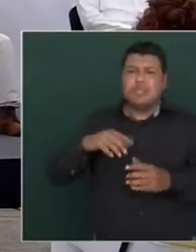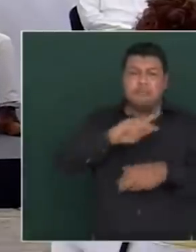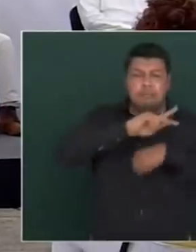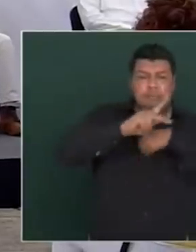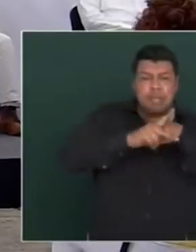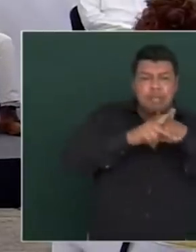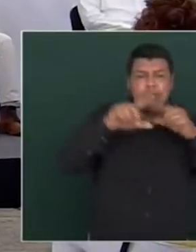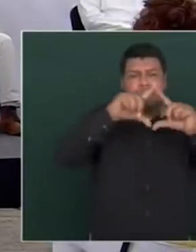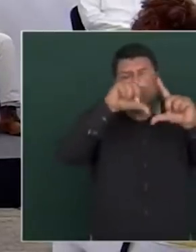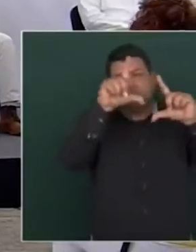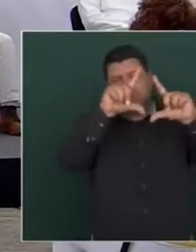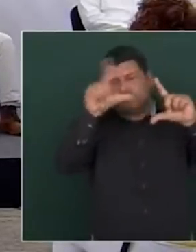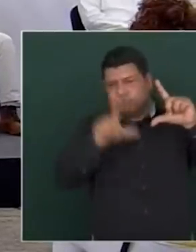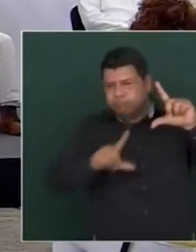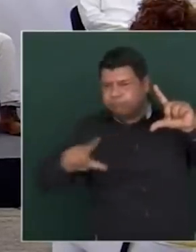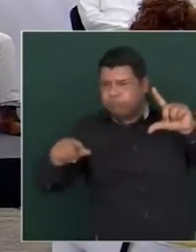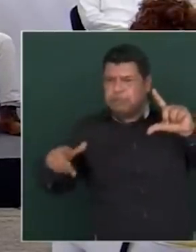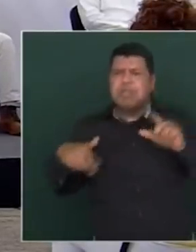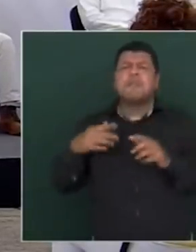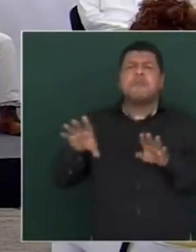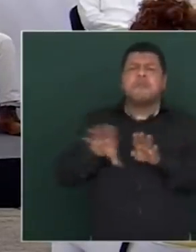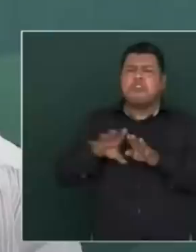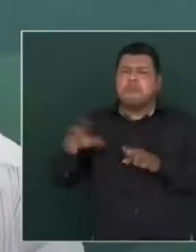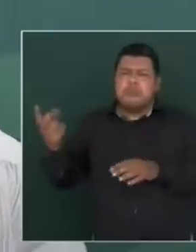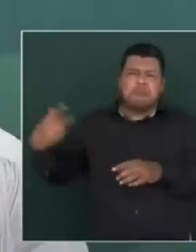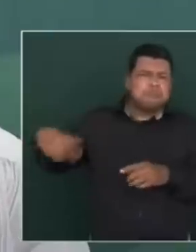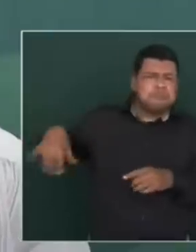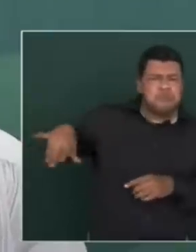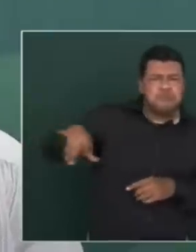país por ferrocarril.